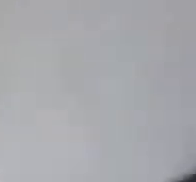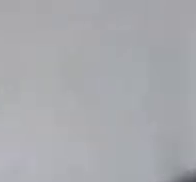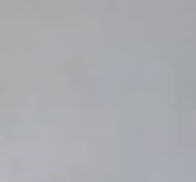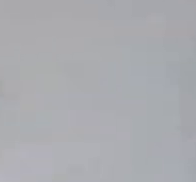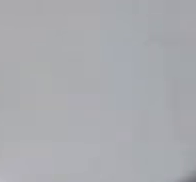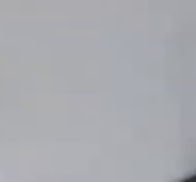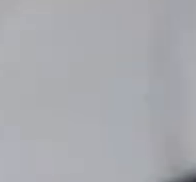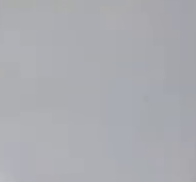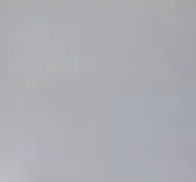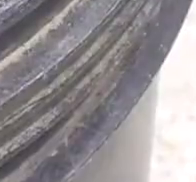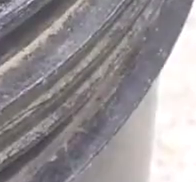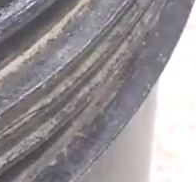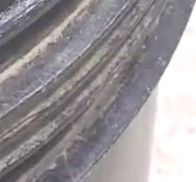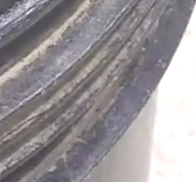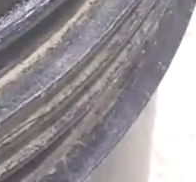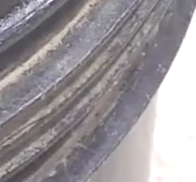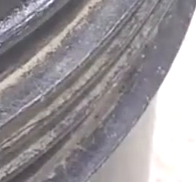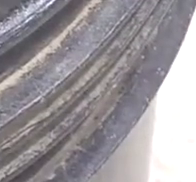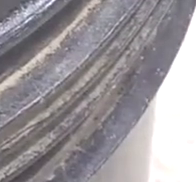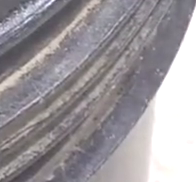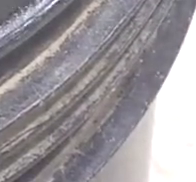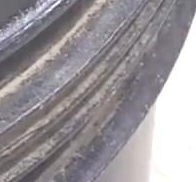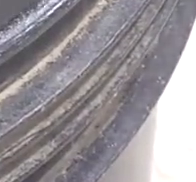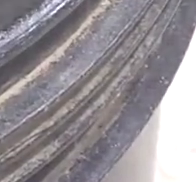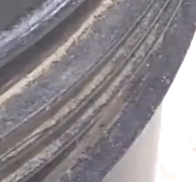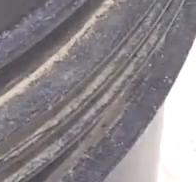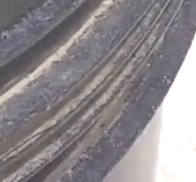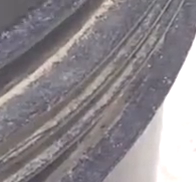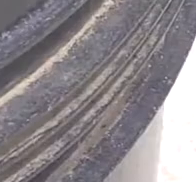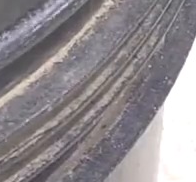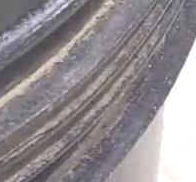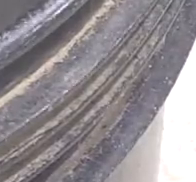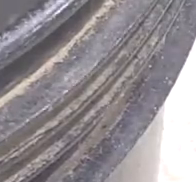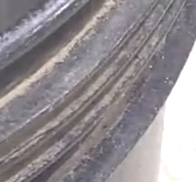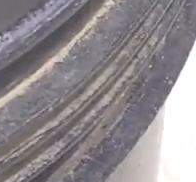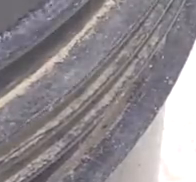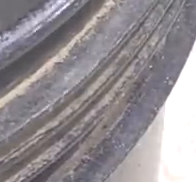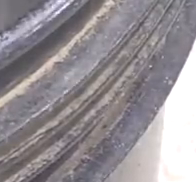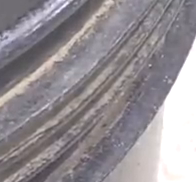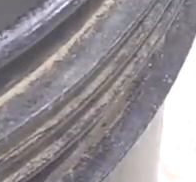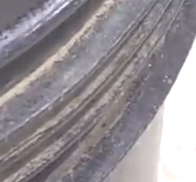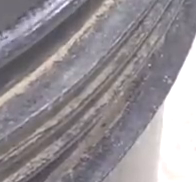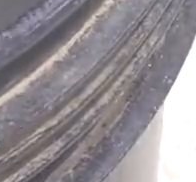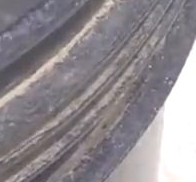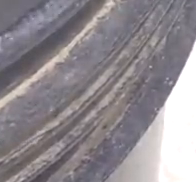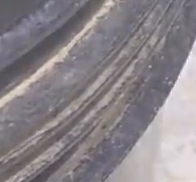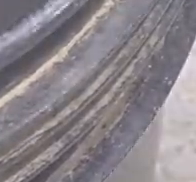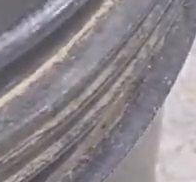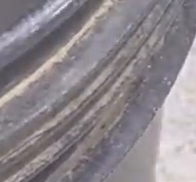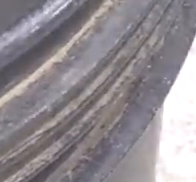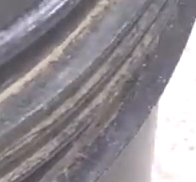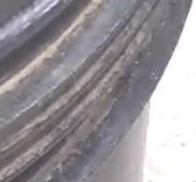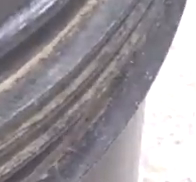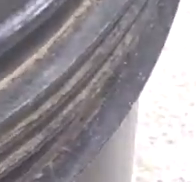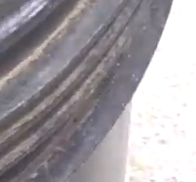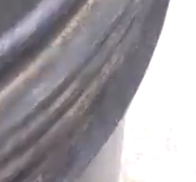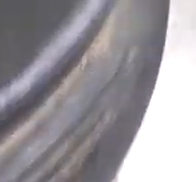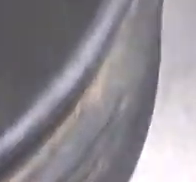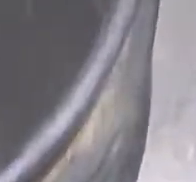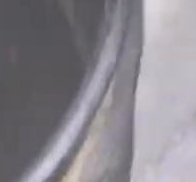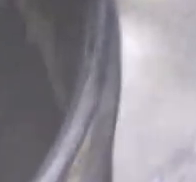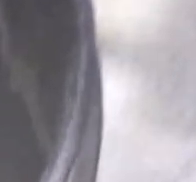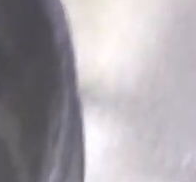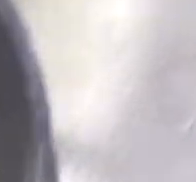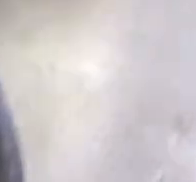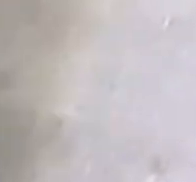los granos en este sentido y manejar la planta. Y ha habido eso, han habido mil batallas ahí también, ¿verdad? Con